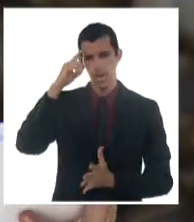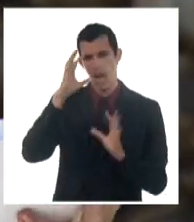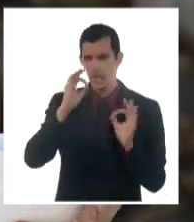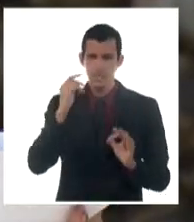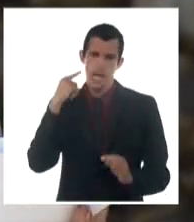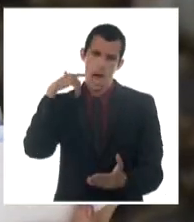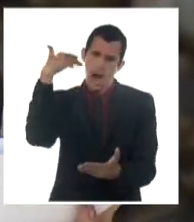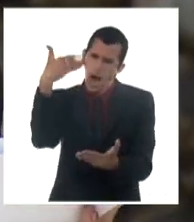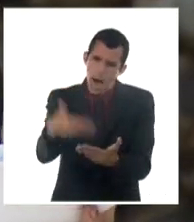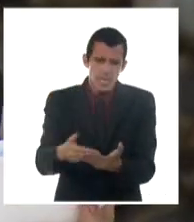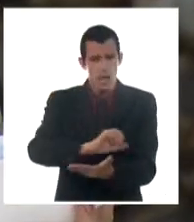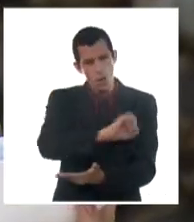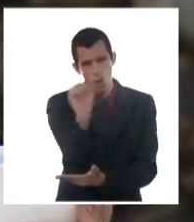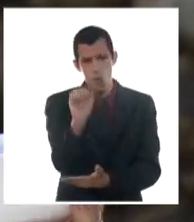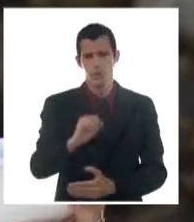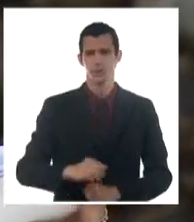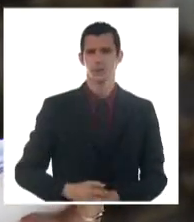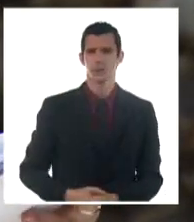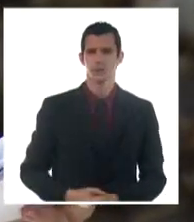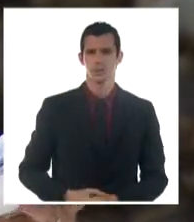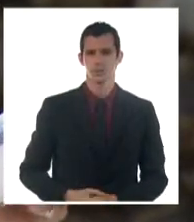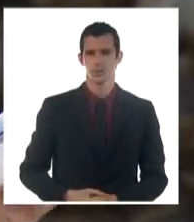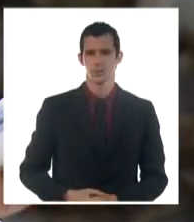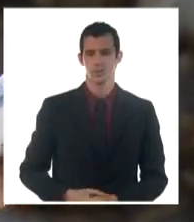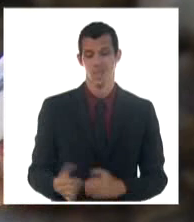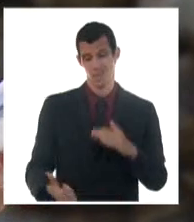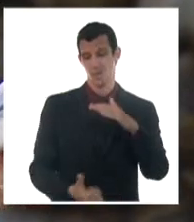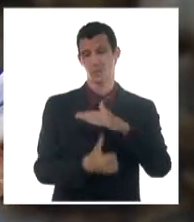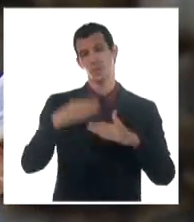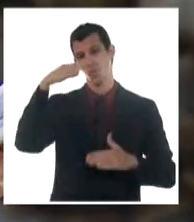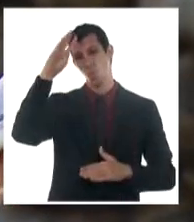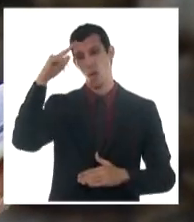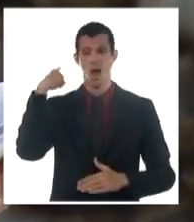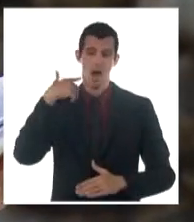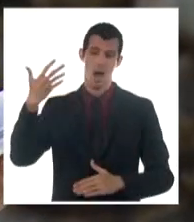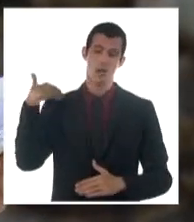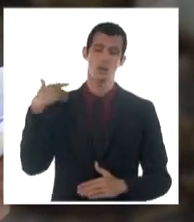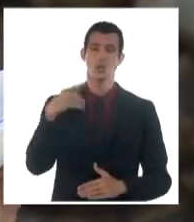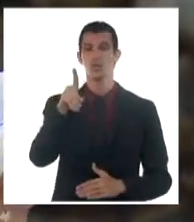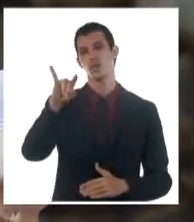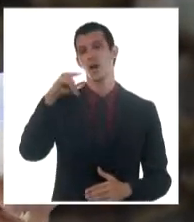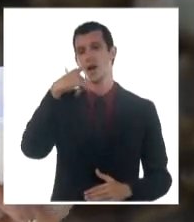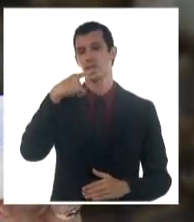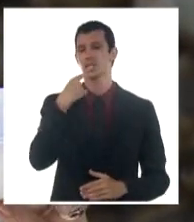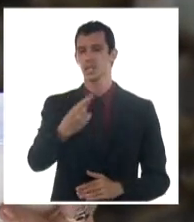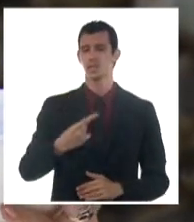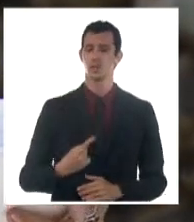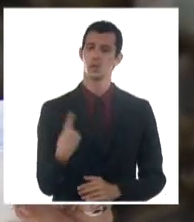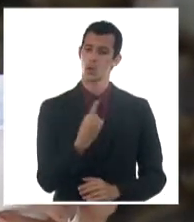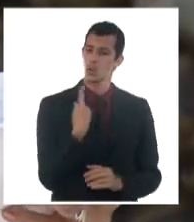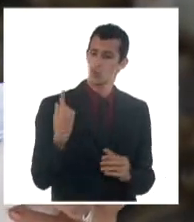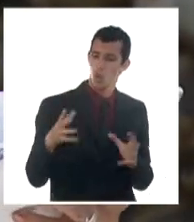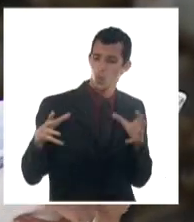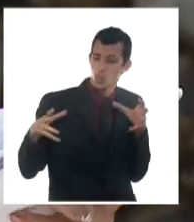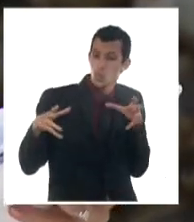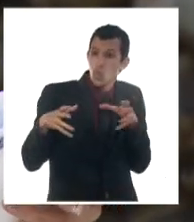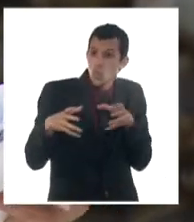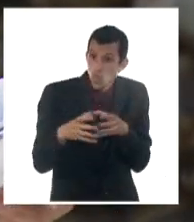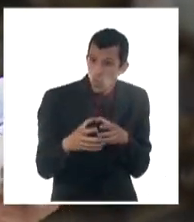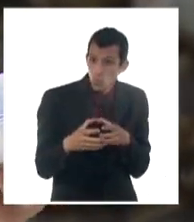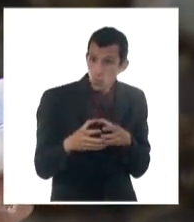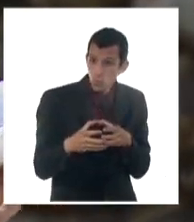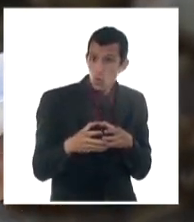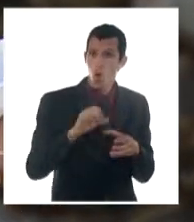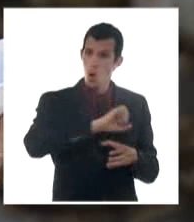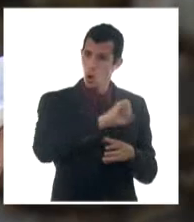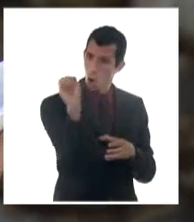Bermúdez, el pasado 19 de abril, y cito, la unidad y la victoria son la esperanza. La unidad y